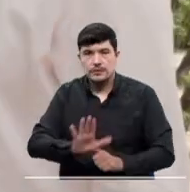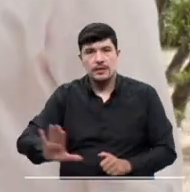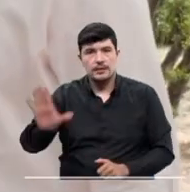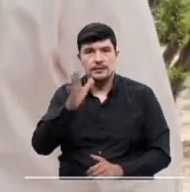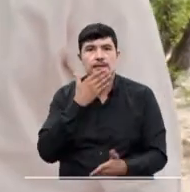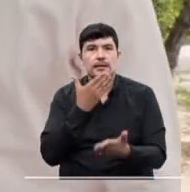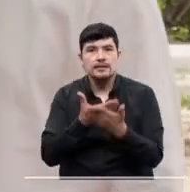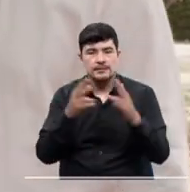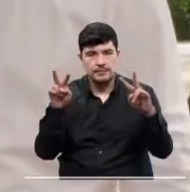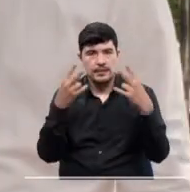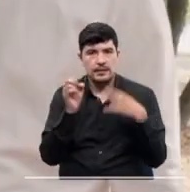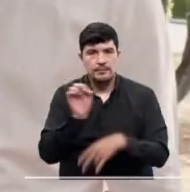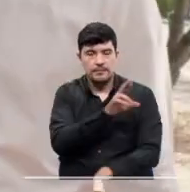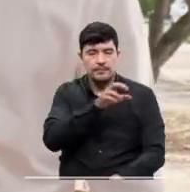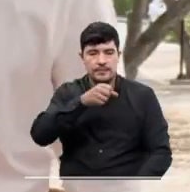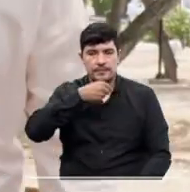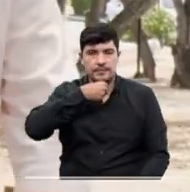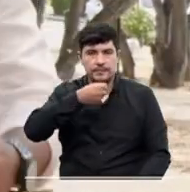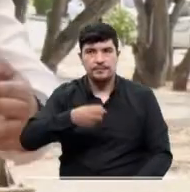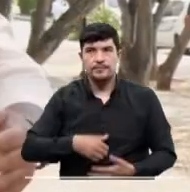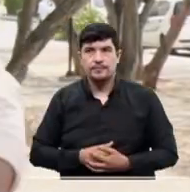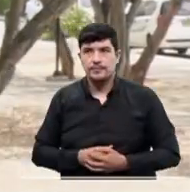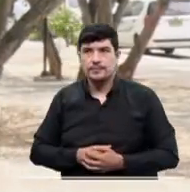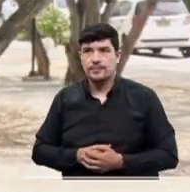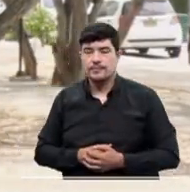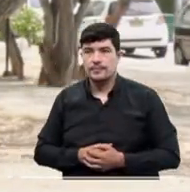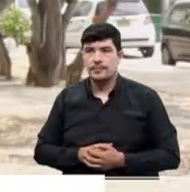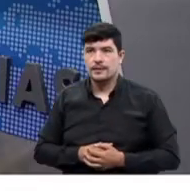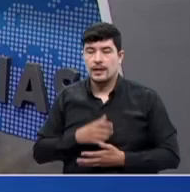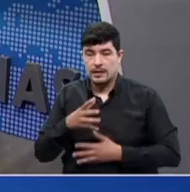especial. Muy bien, Juan Cajobo, lo dejo con toda la